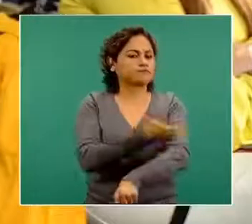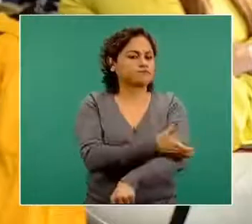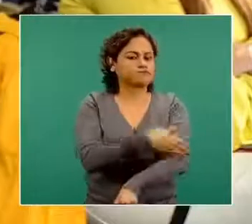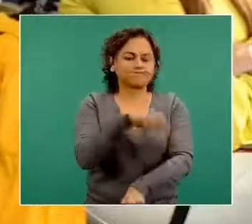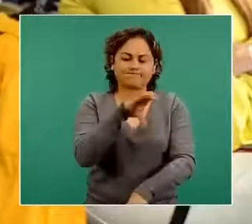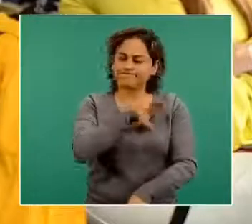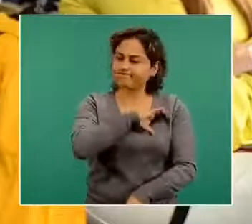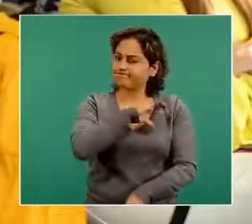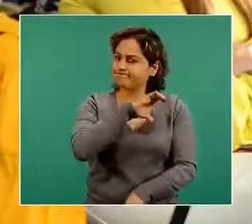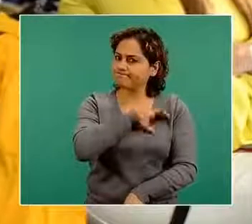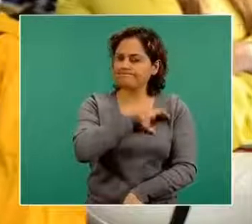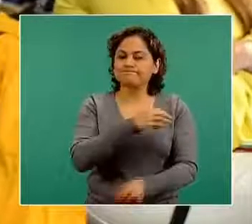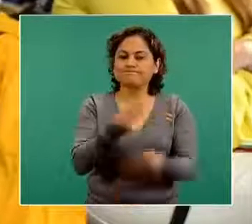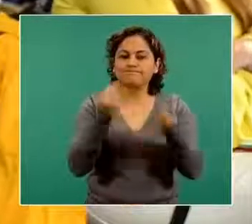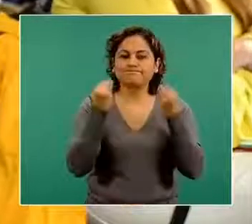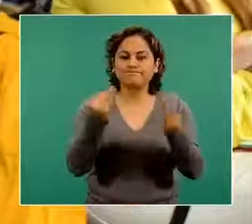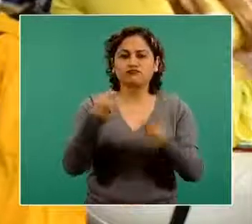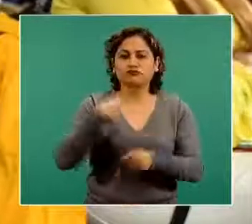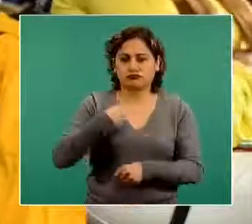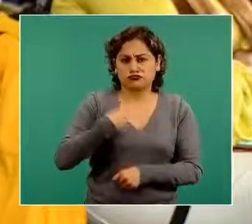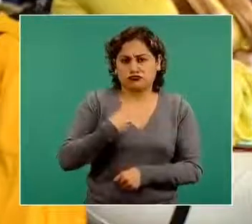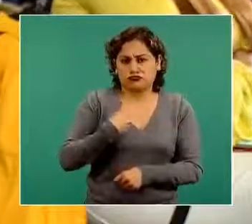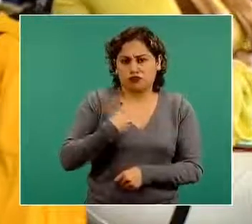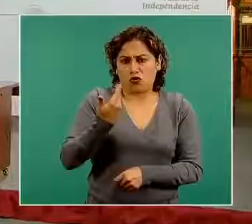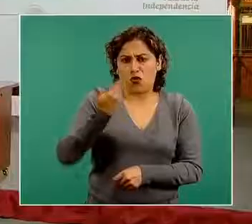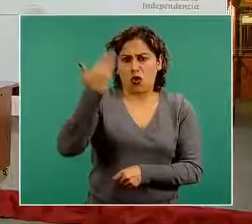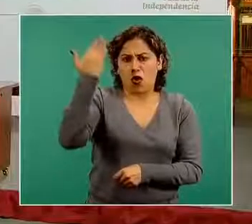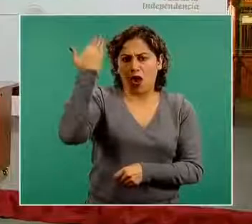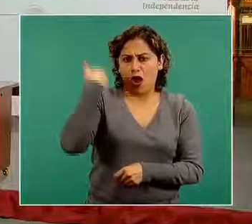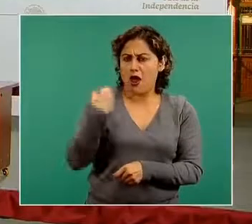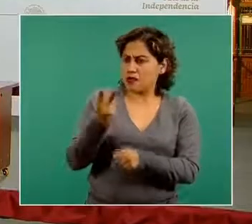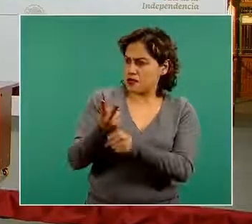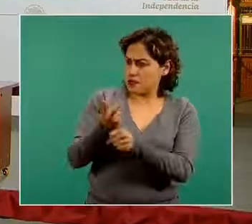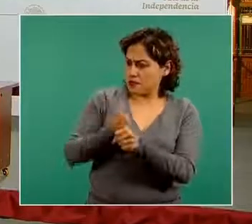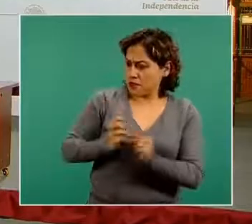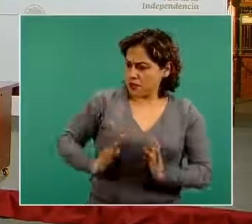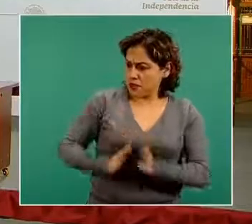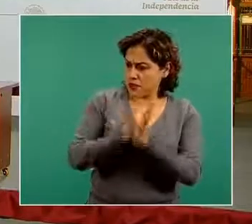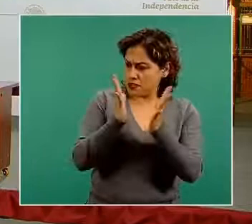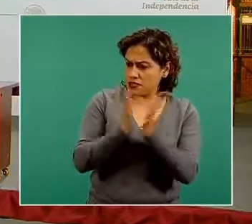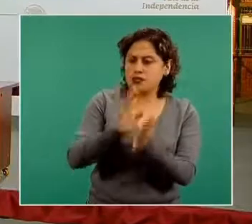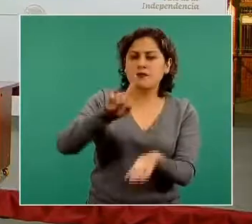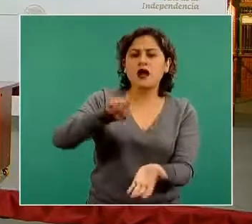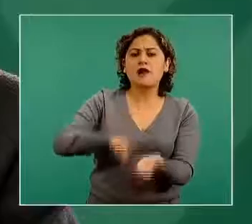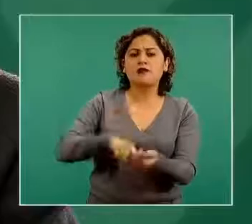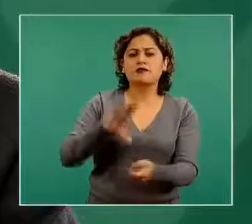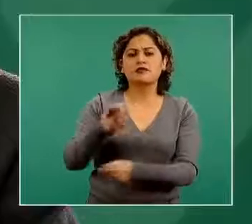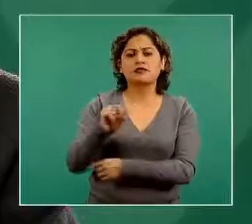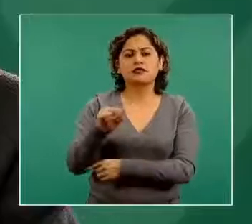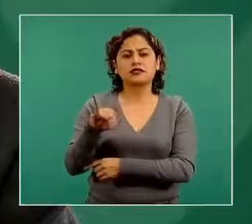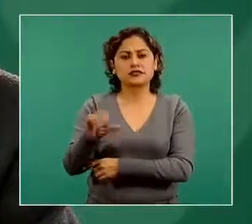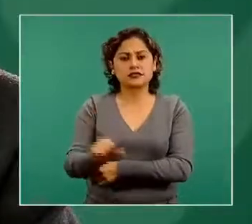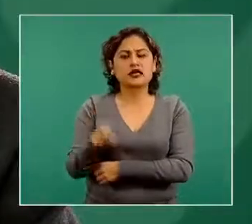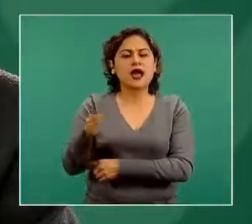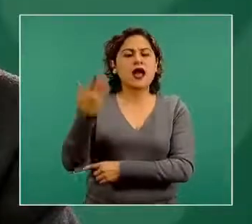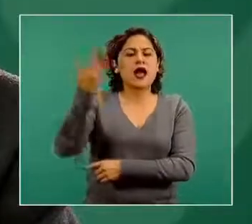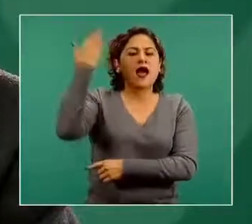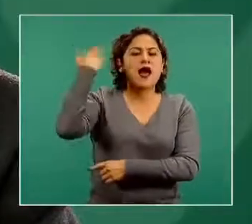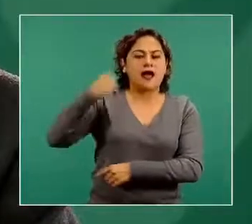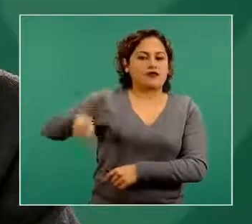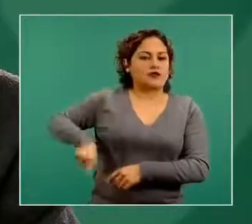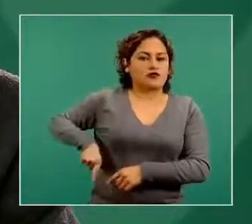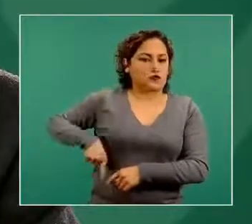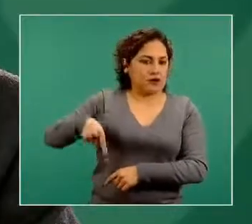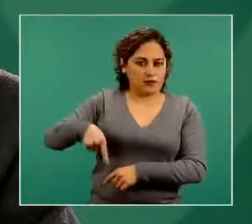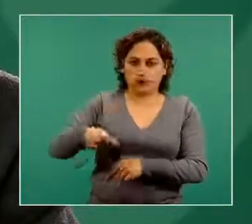querida. Yo tuve el gusto de invitarla a participar como directora de CENCIA desde antes que empezara el periodo de gobierno, cuando estábamos